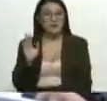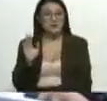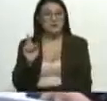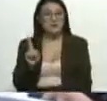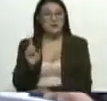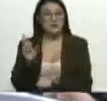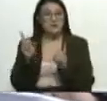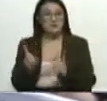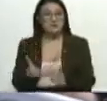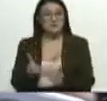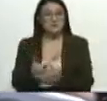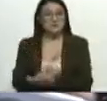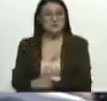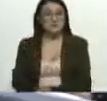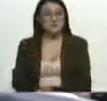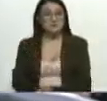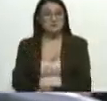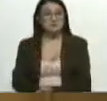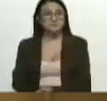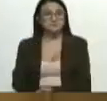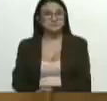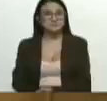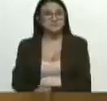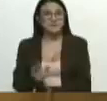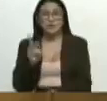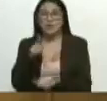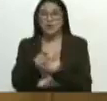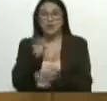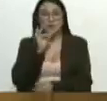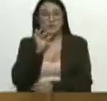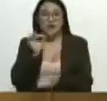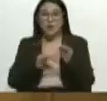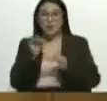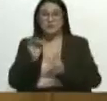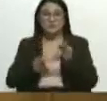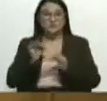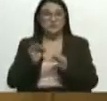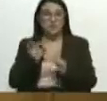y decisiva. No ha llegado todavía a juicio oral.